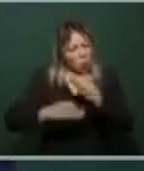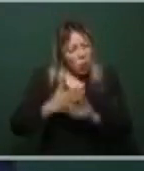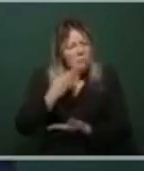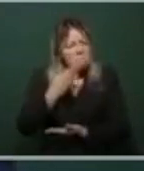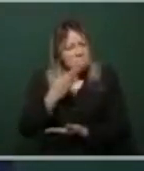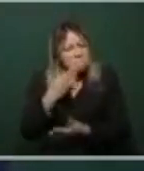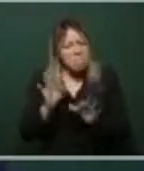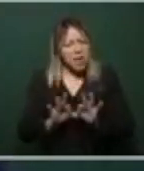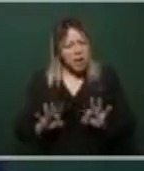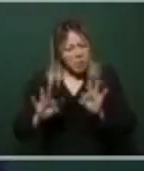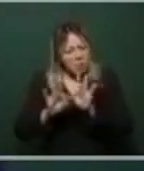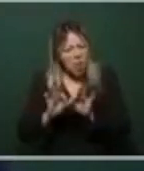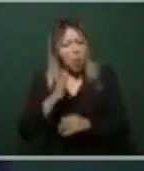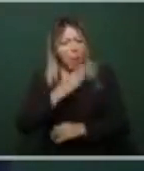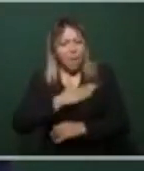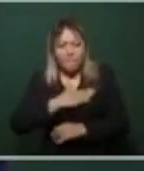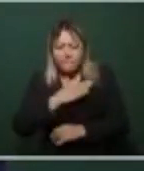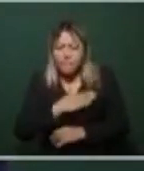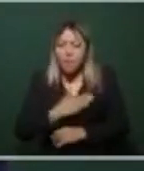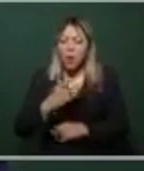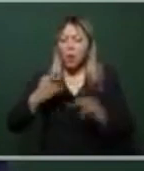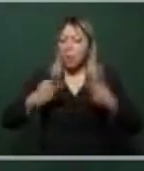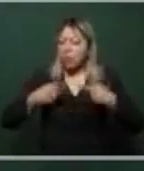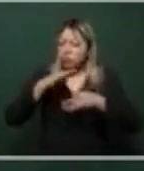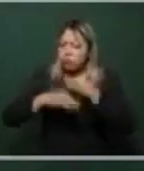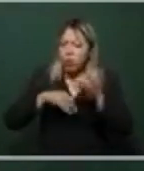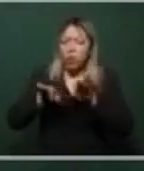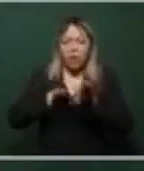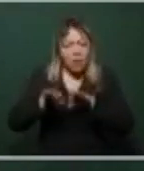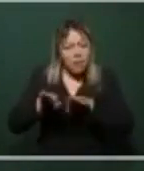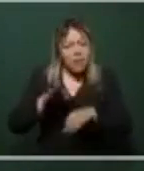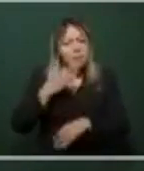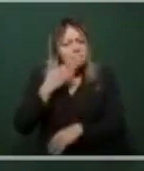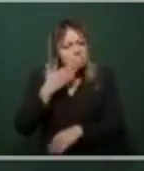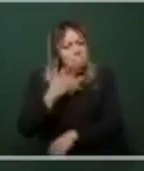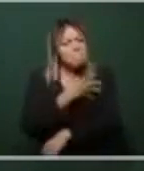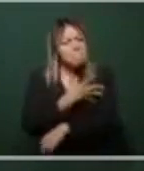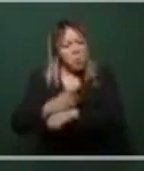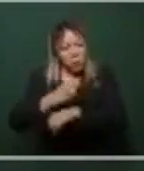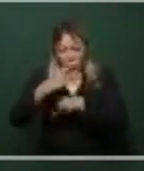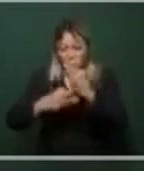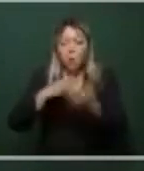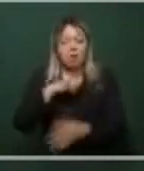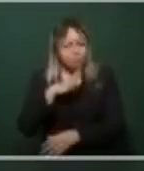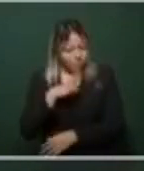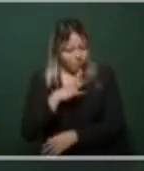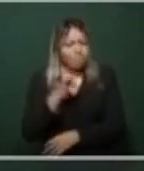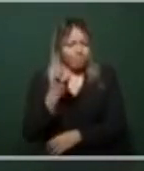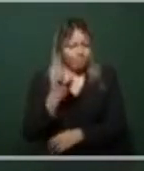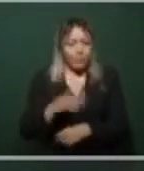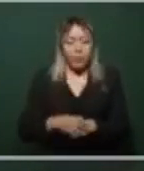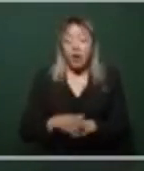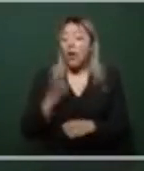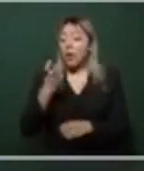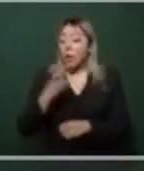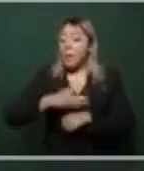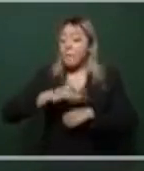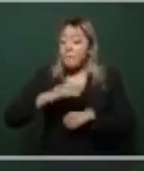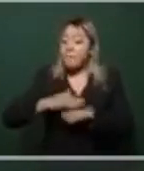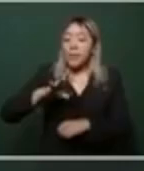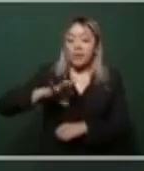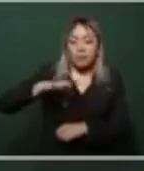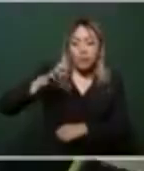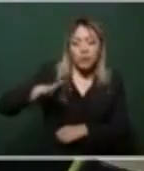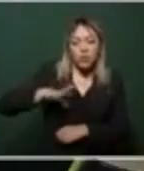espirituales. Nuestro pueblo es bueno, es trabajador, es honesto. Entonces vamos a seguir avanzando